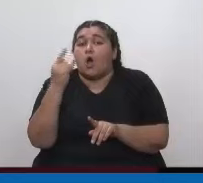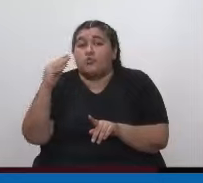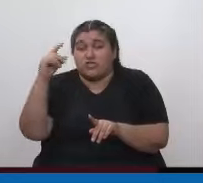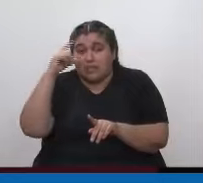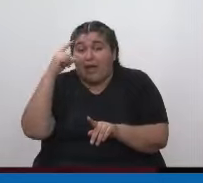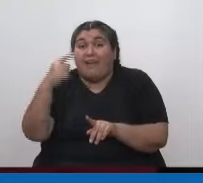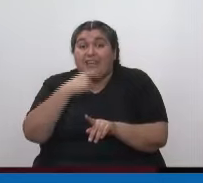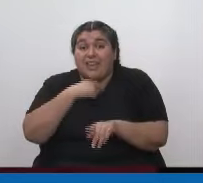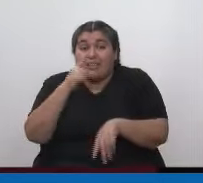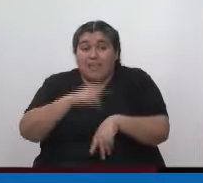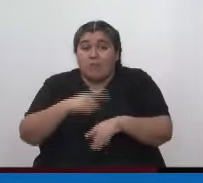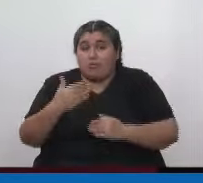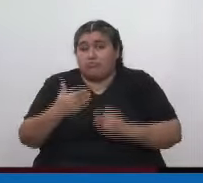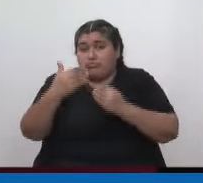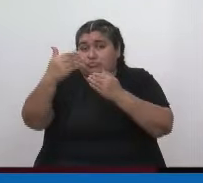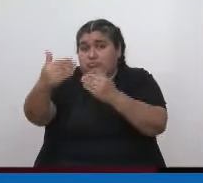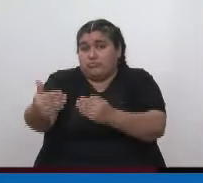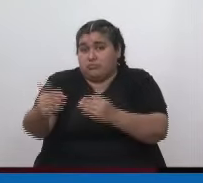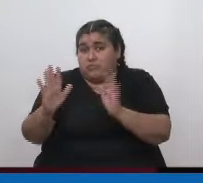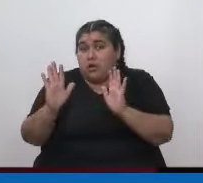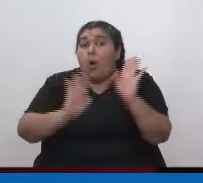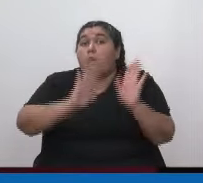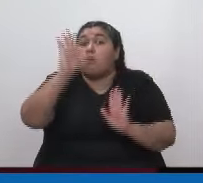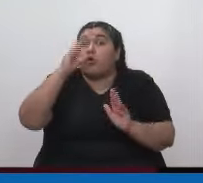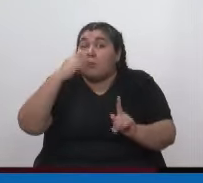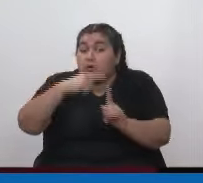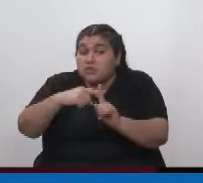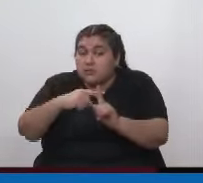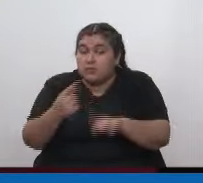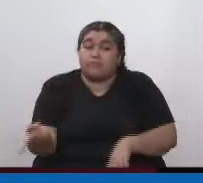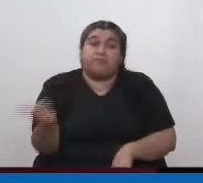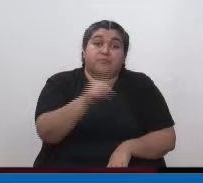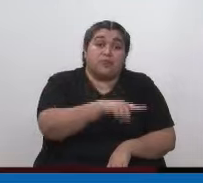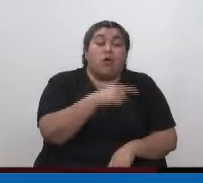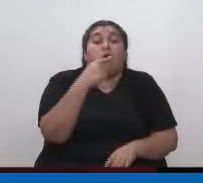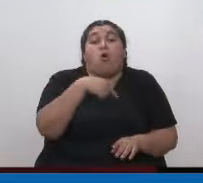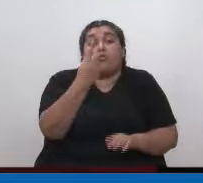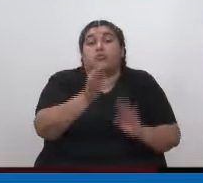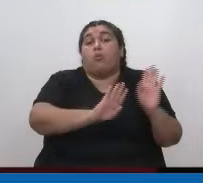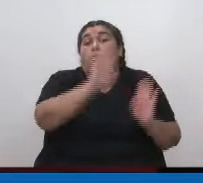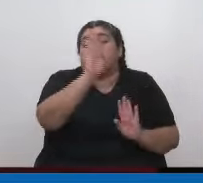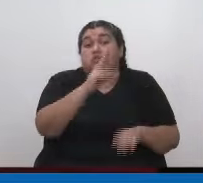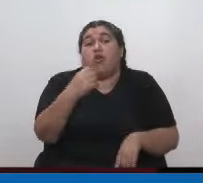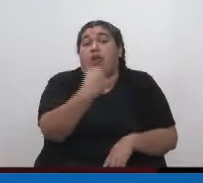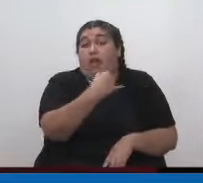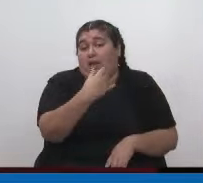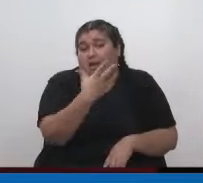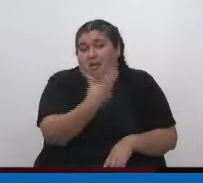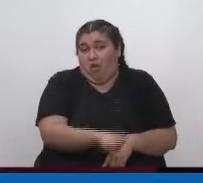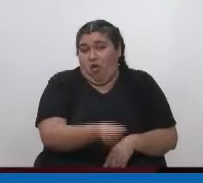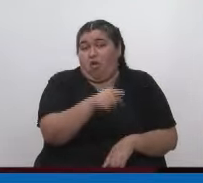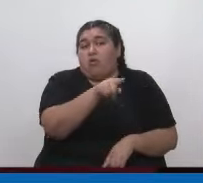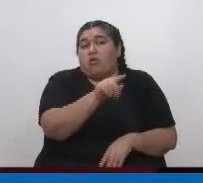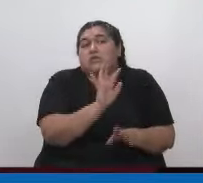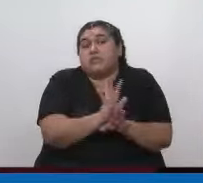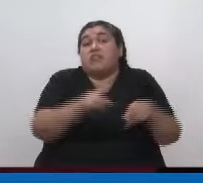aplazamiento y votan afirmativamente. Los que votan negativamente votan para que se trate en este momento